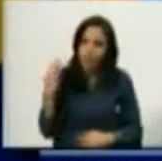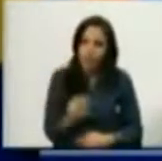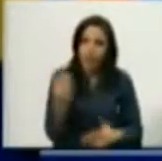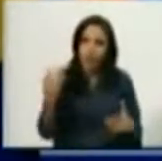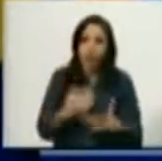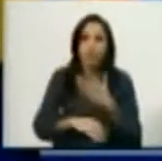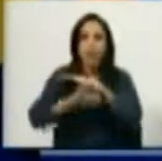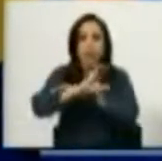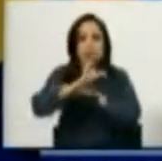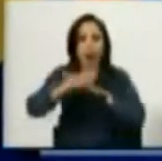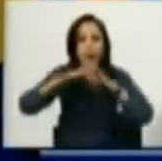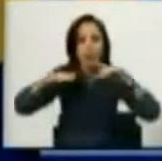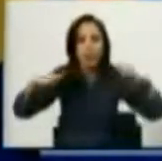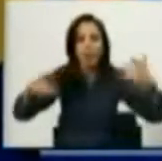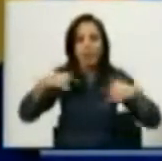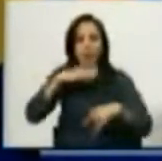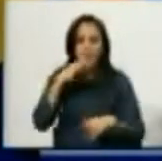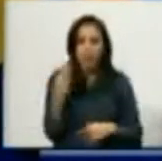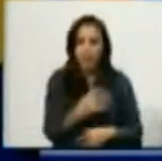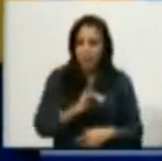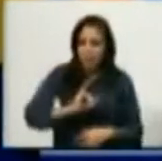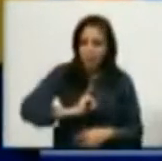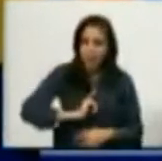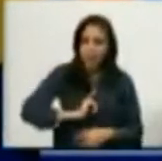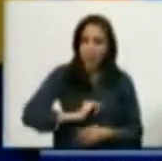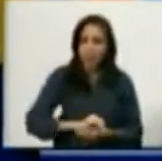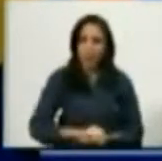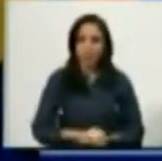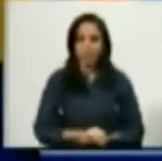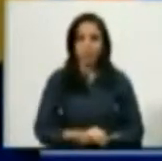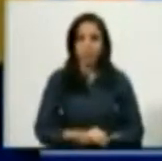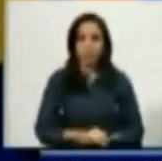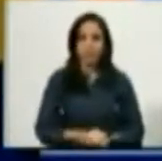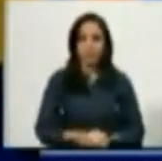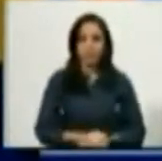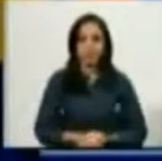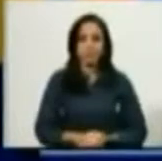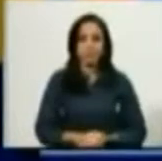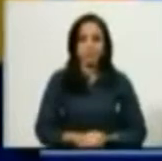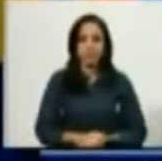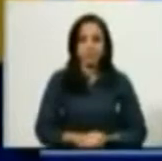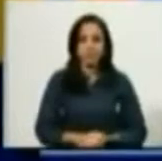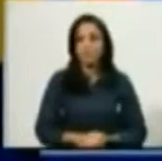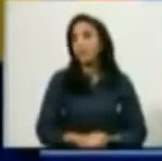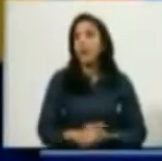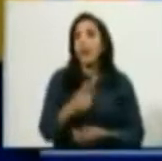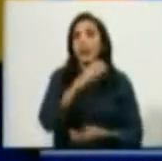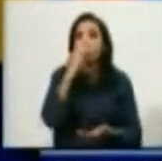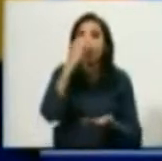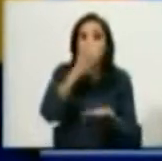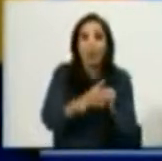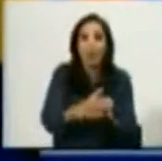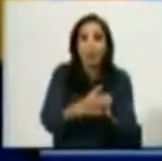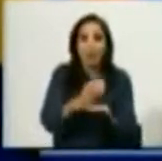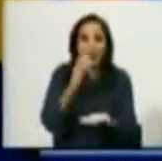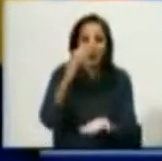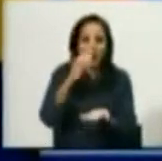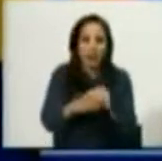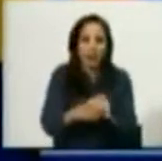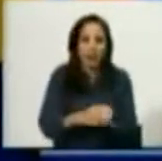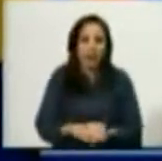raíz caribeña la raíz Caribe de Katia Por cierto Katia